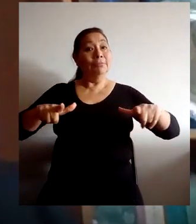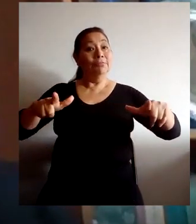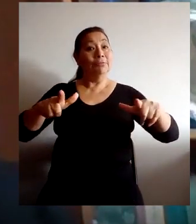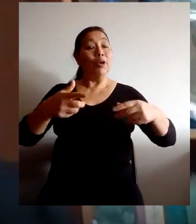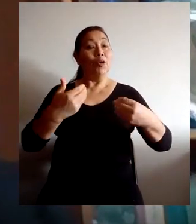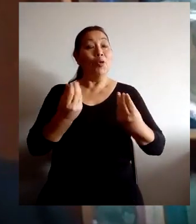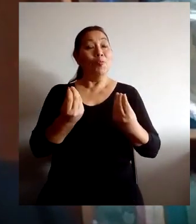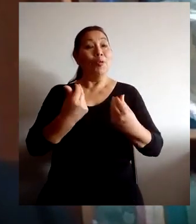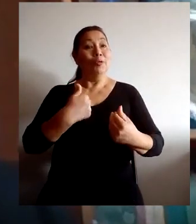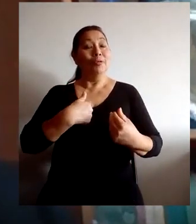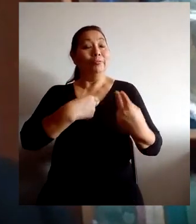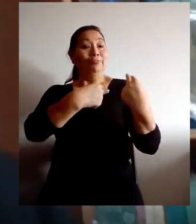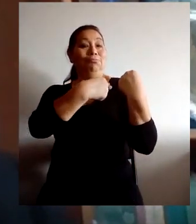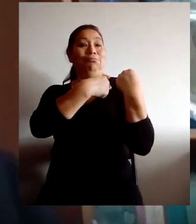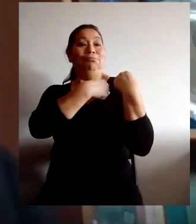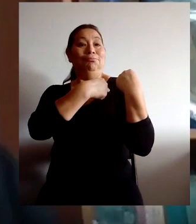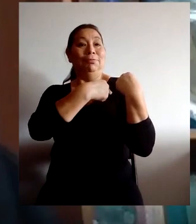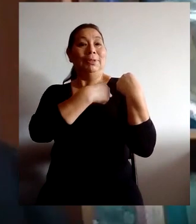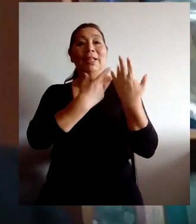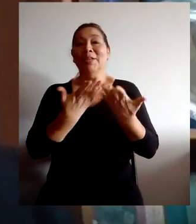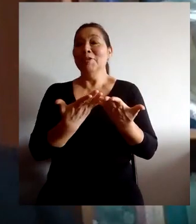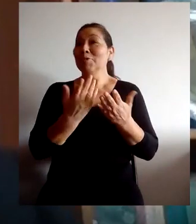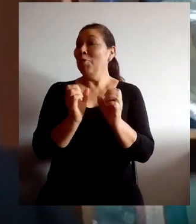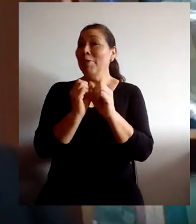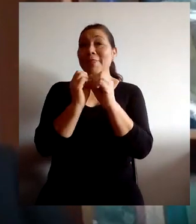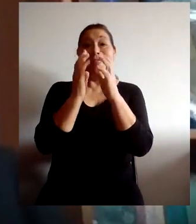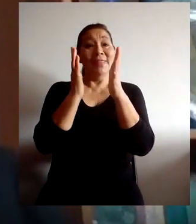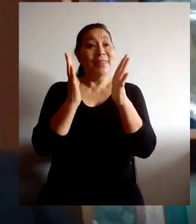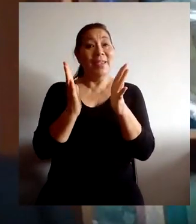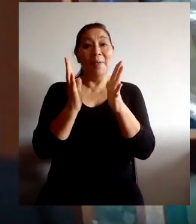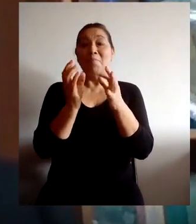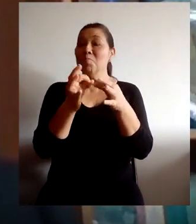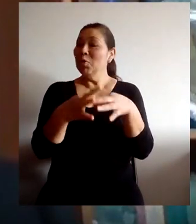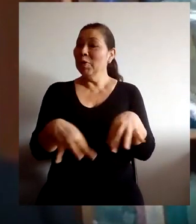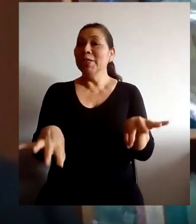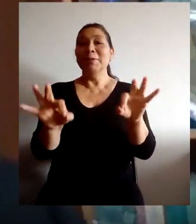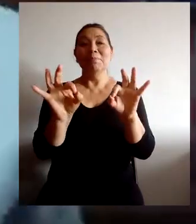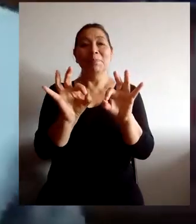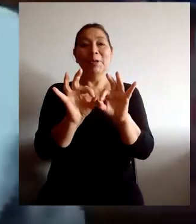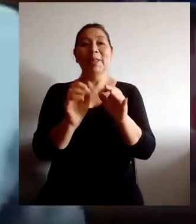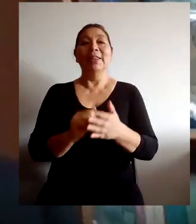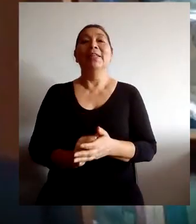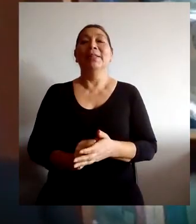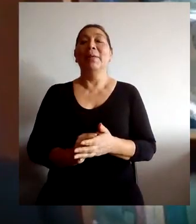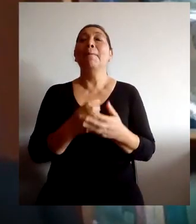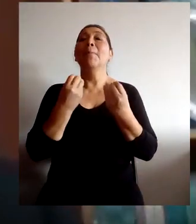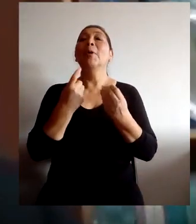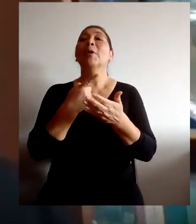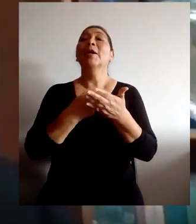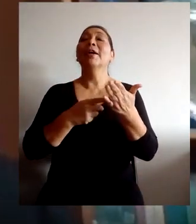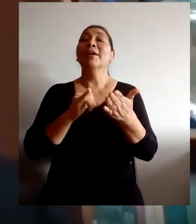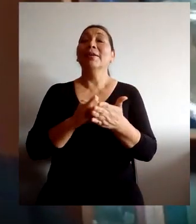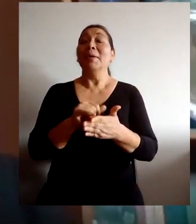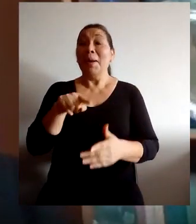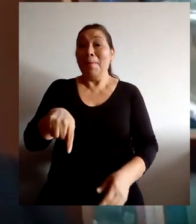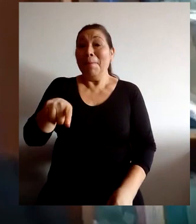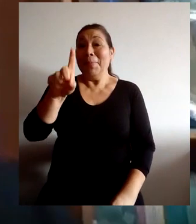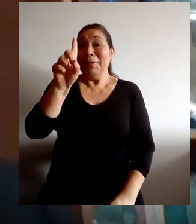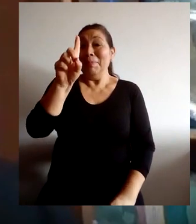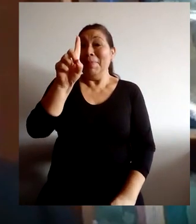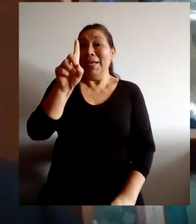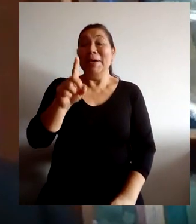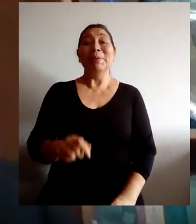importante porque es la primera vez en la historia que la sala primera del